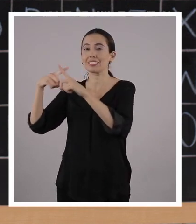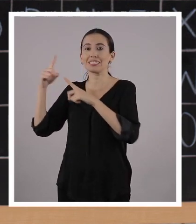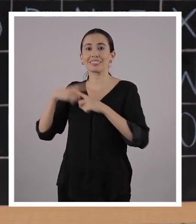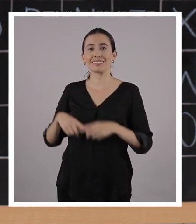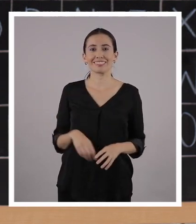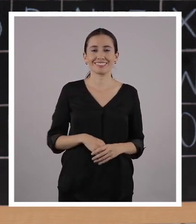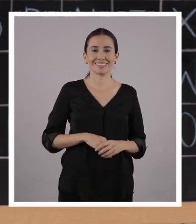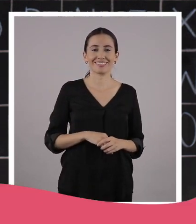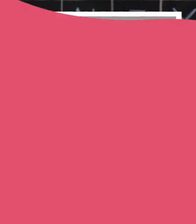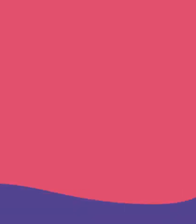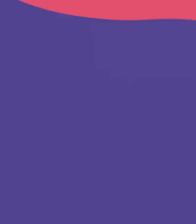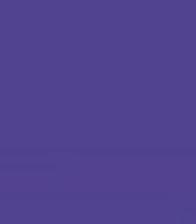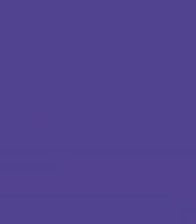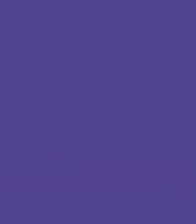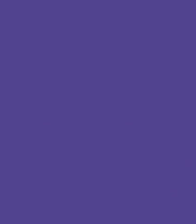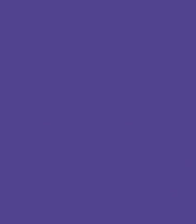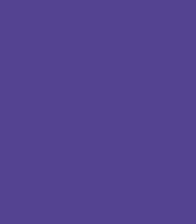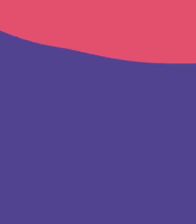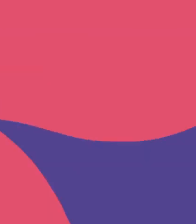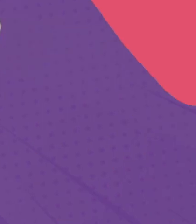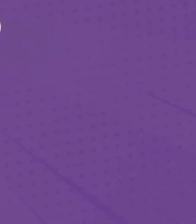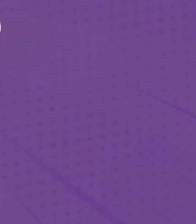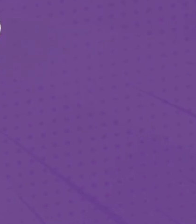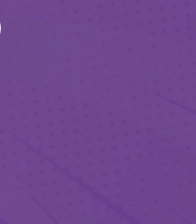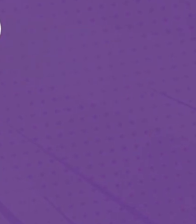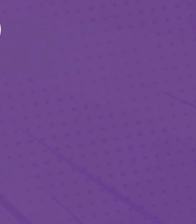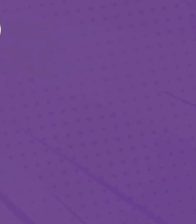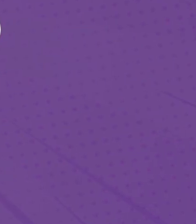las diversidades lingüísticas.